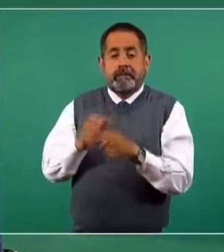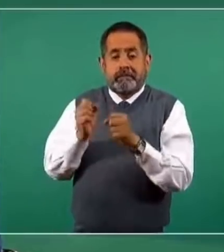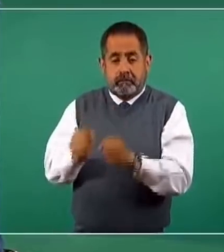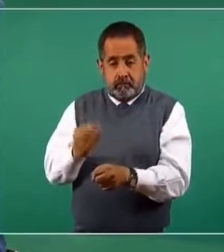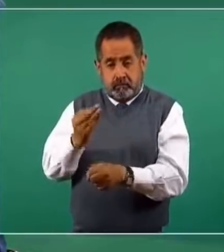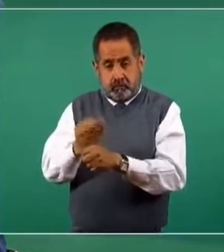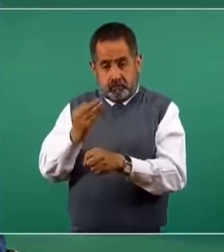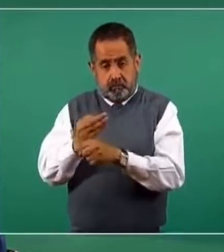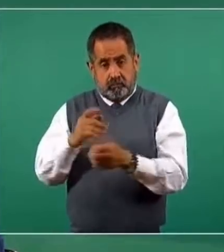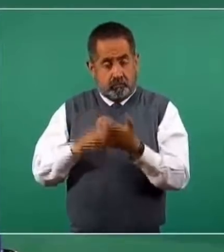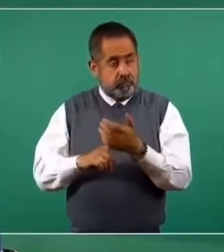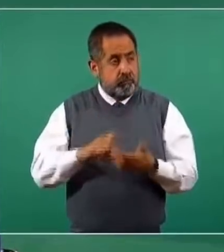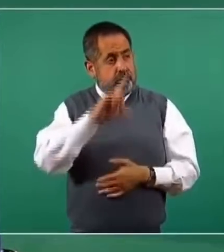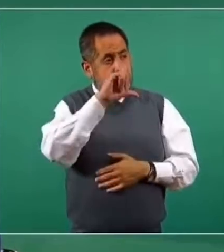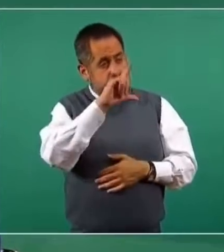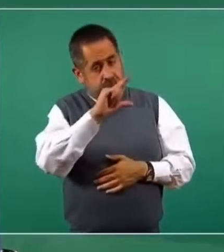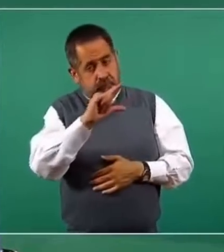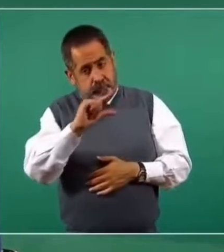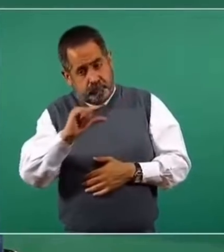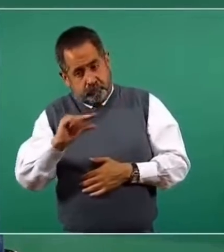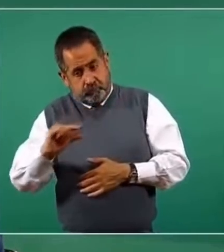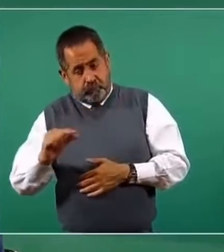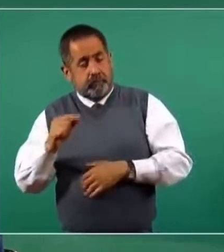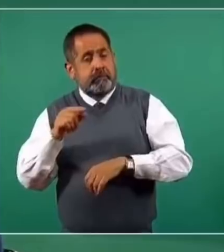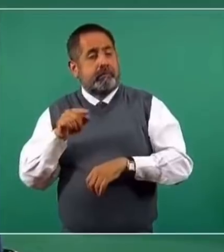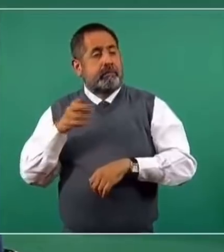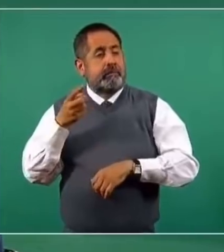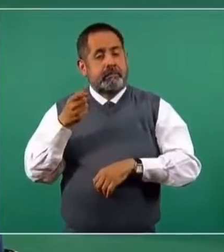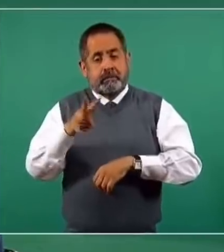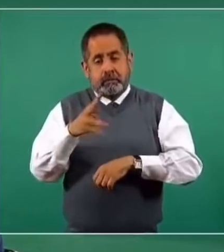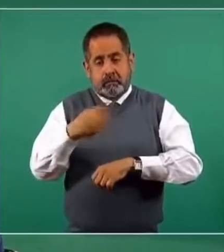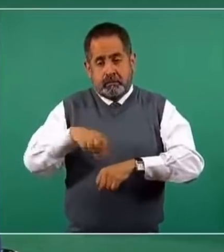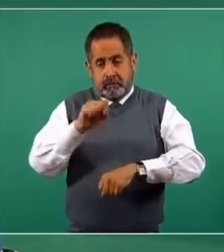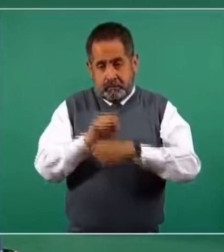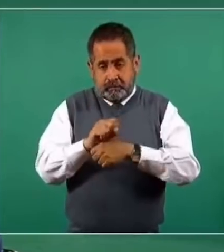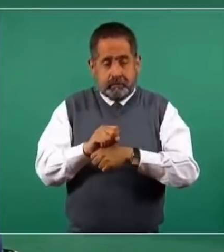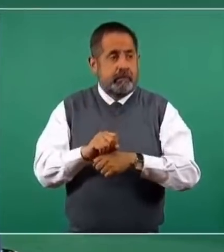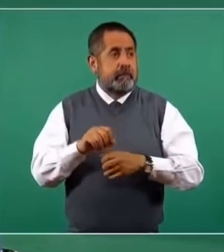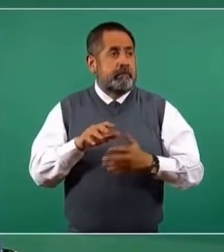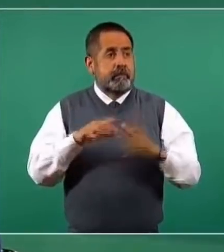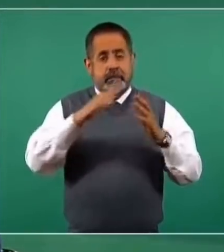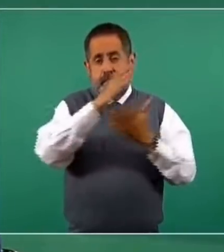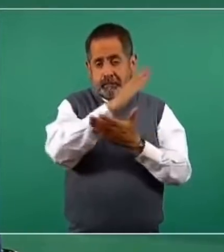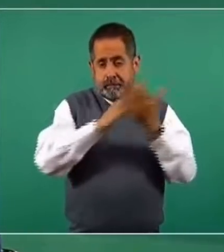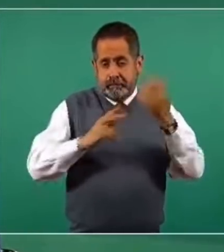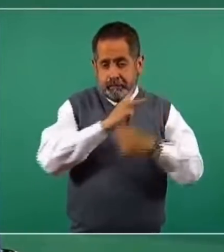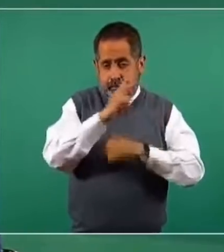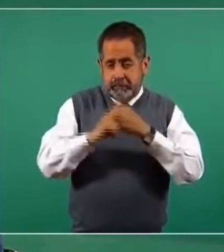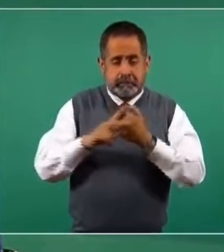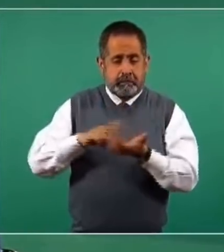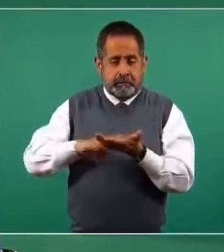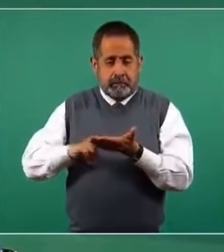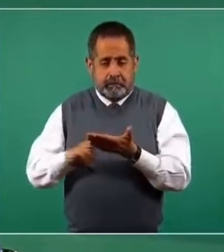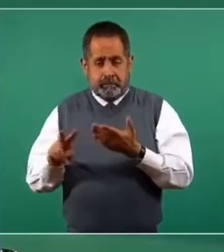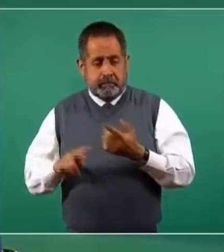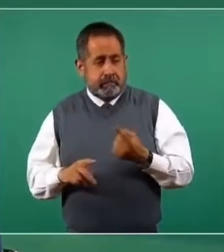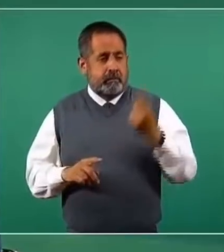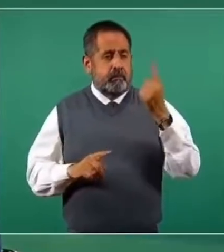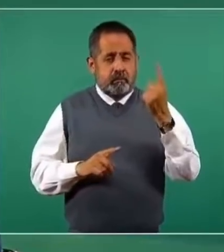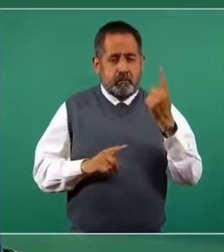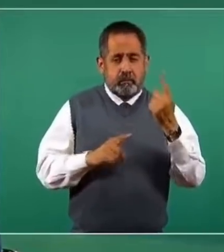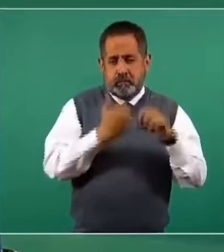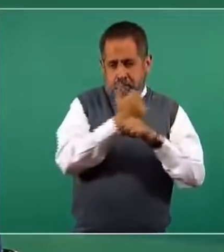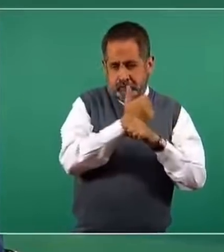ahorita que estamos con 19 semanas a la baja, con la mitad del país en semáforo verde y la otra mitad, excepto un estado, en